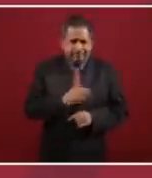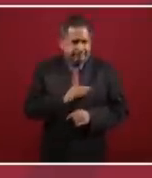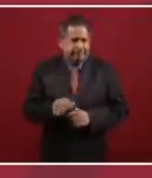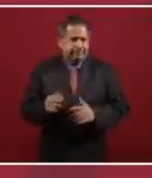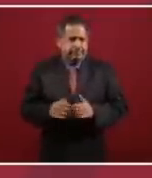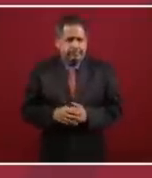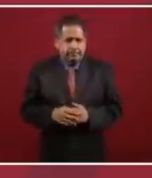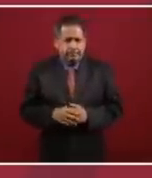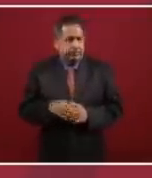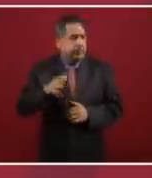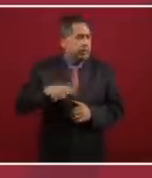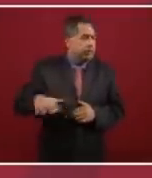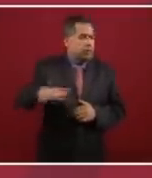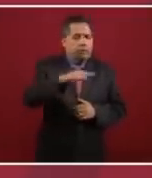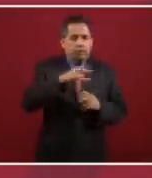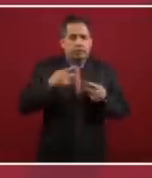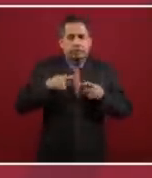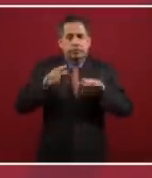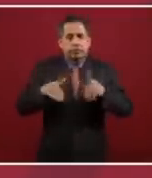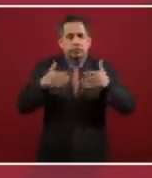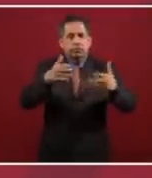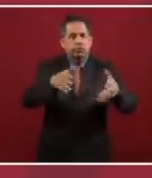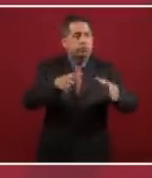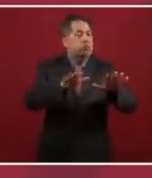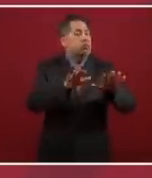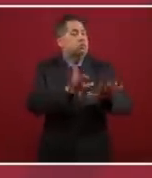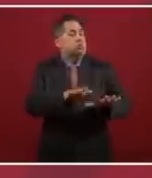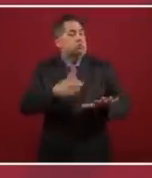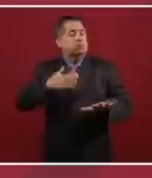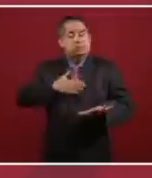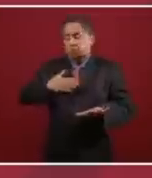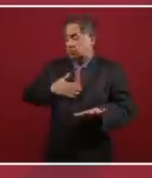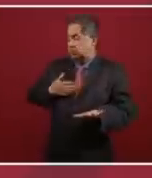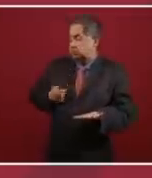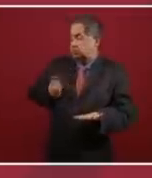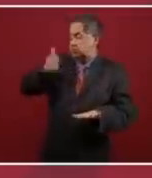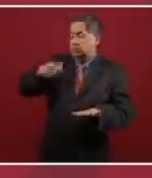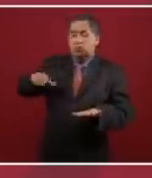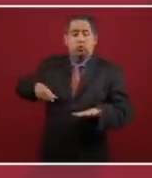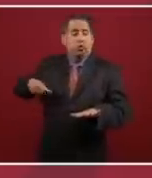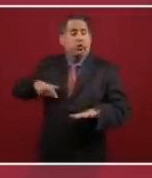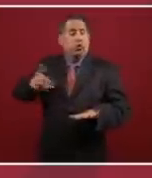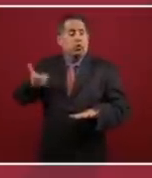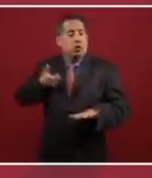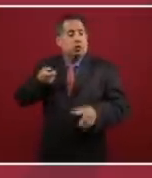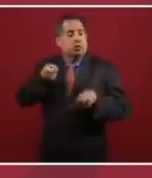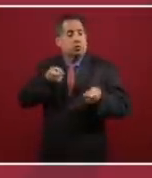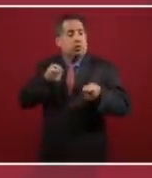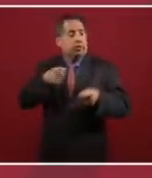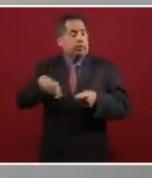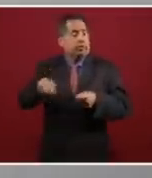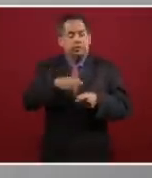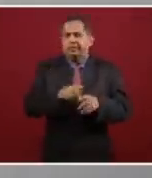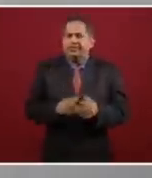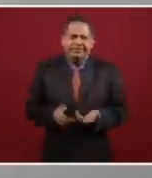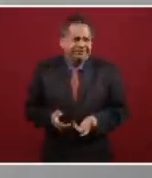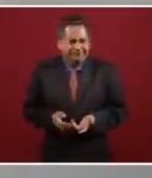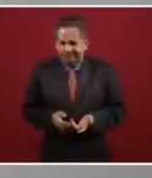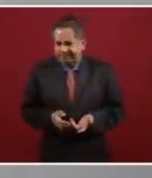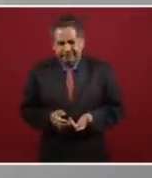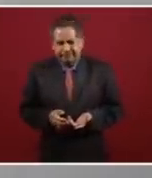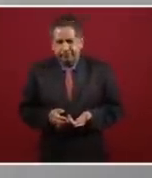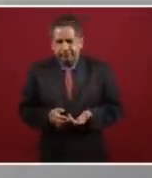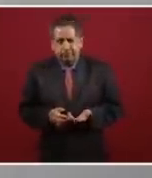Ese tutelaje que impusieron de que el pueblo tiene que estar representado, o que la democracia, si no